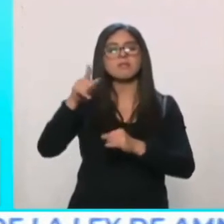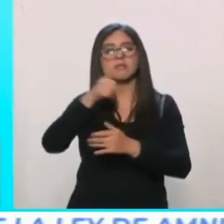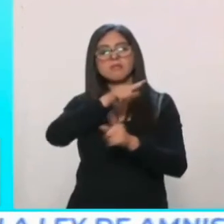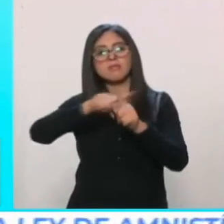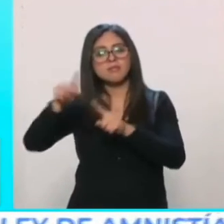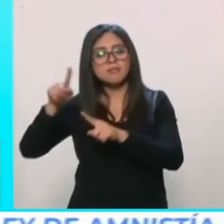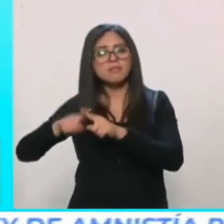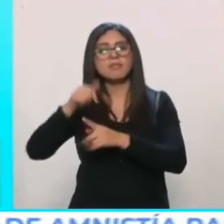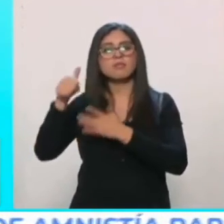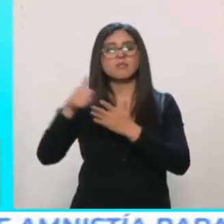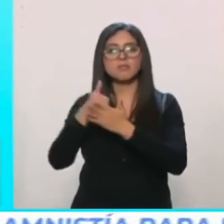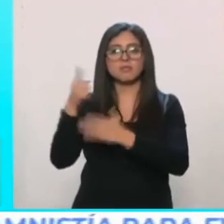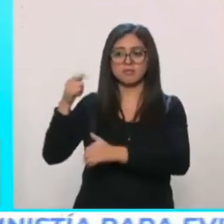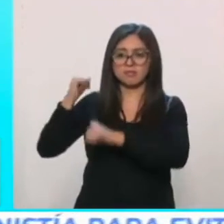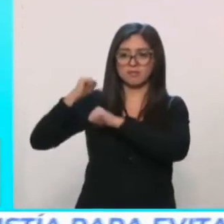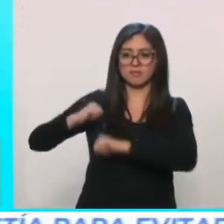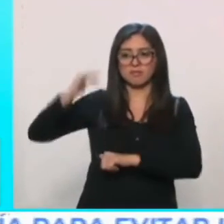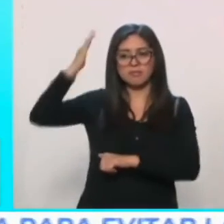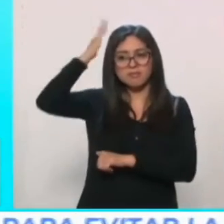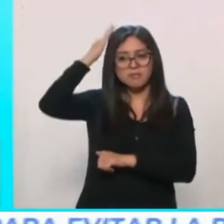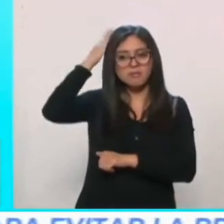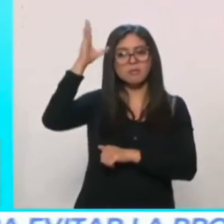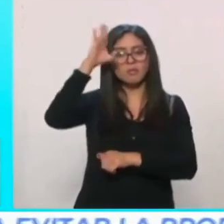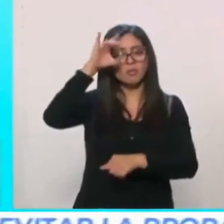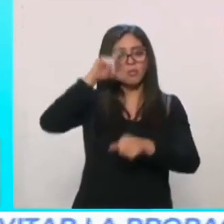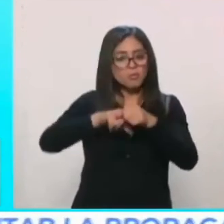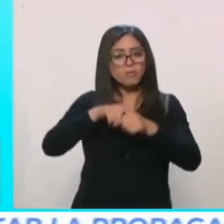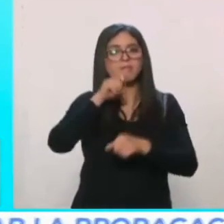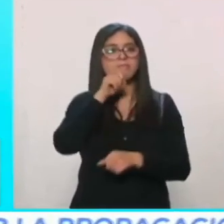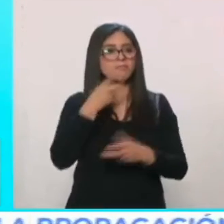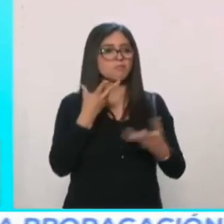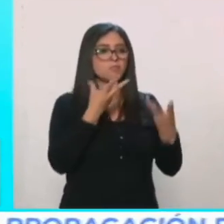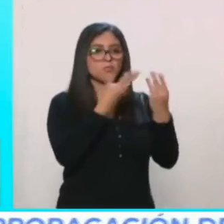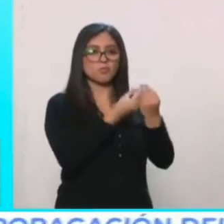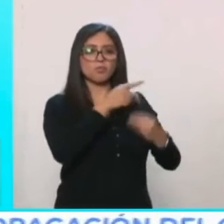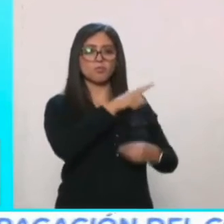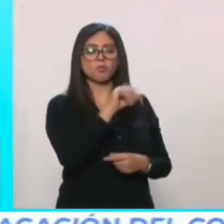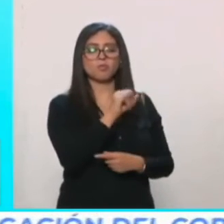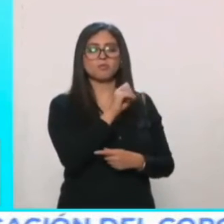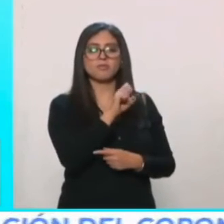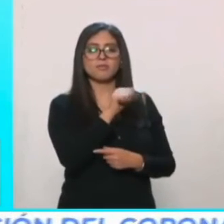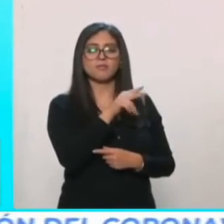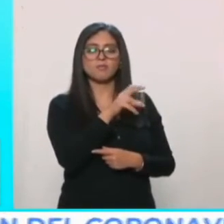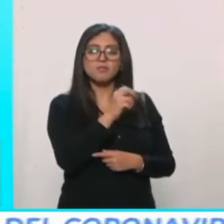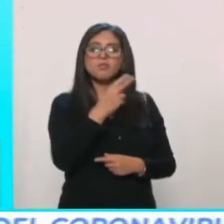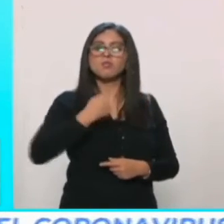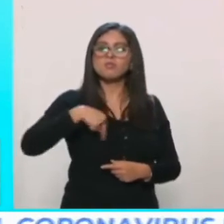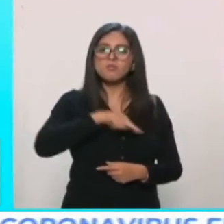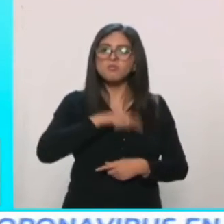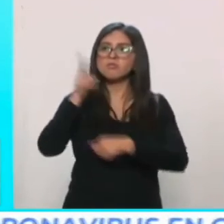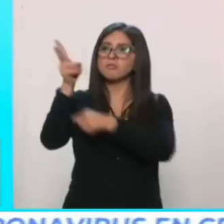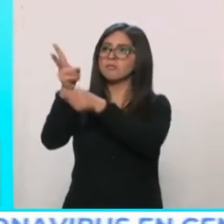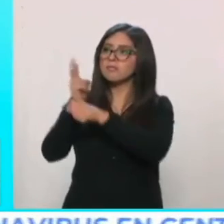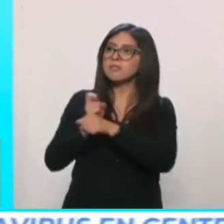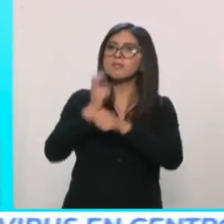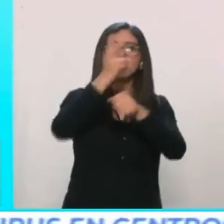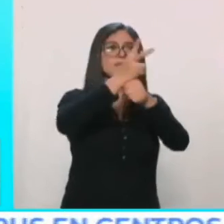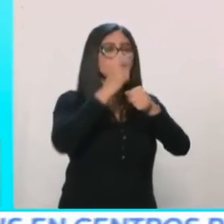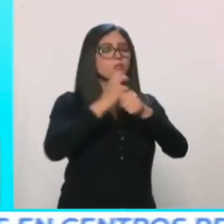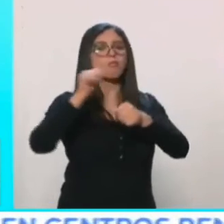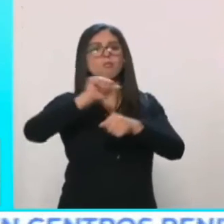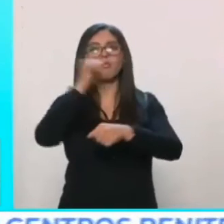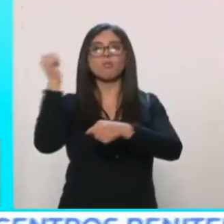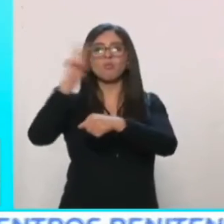Ambas ciudades copresiden la Comisión de Cultura. Por lo tanto, también junto a José Alfonso estamos invitando a otras ciudades del